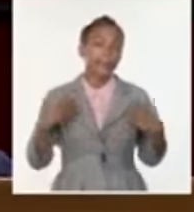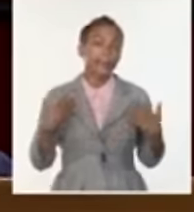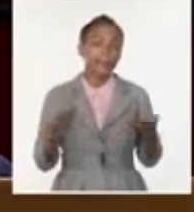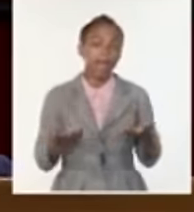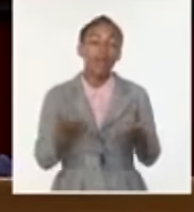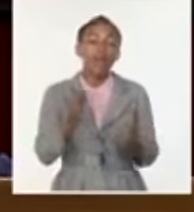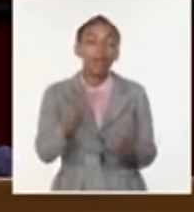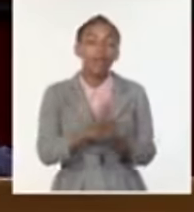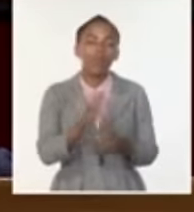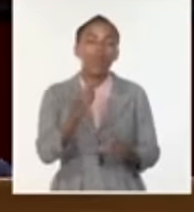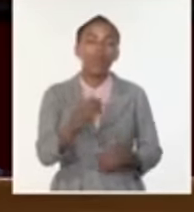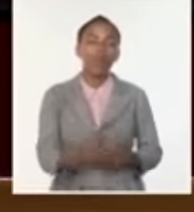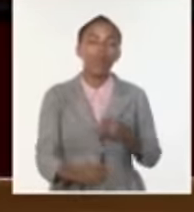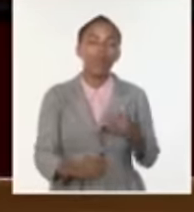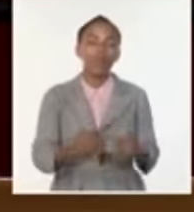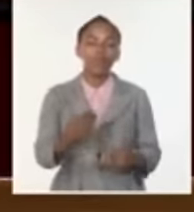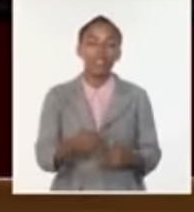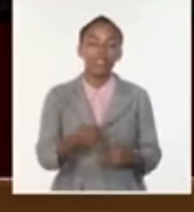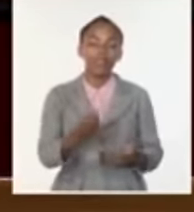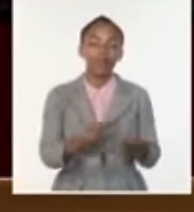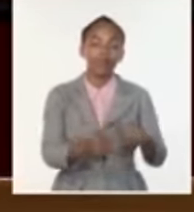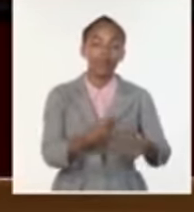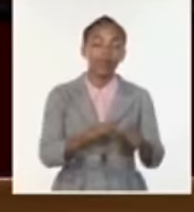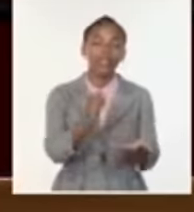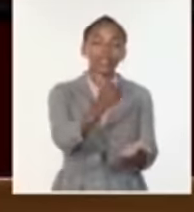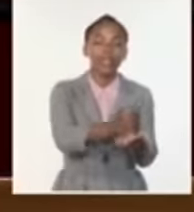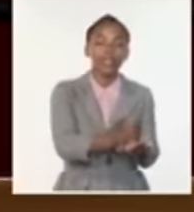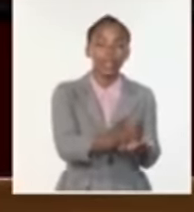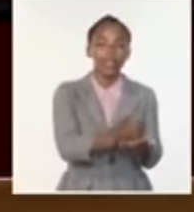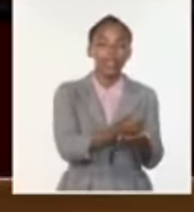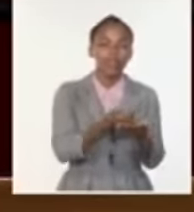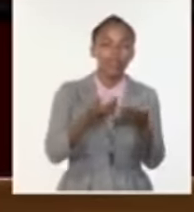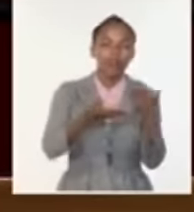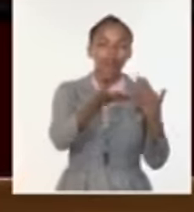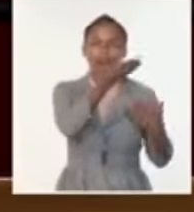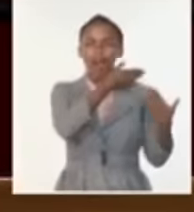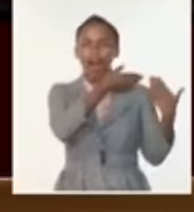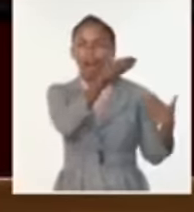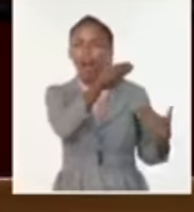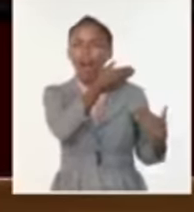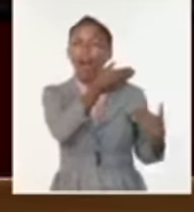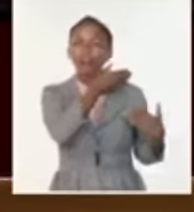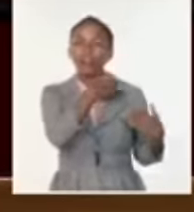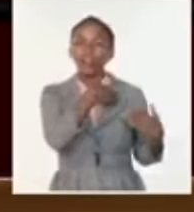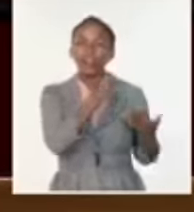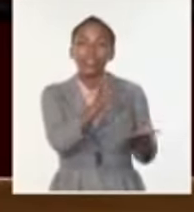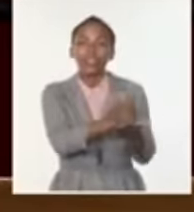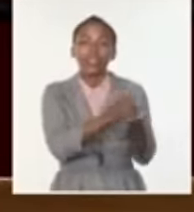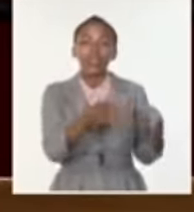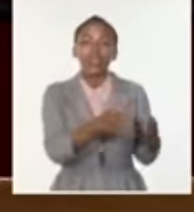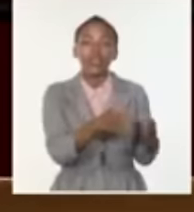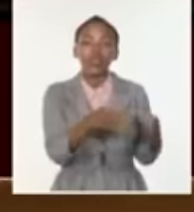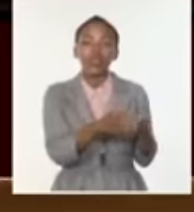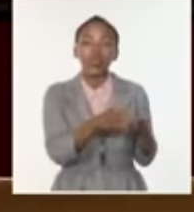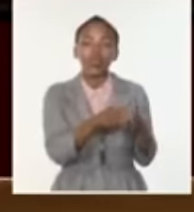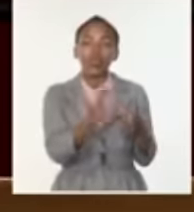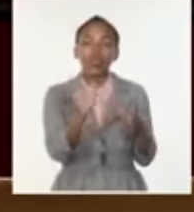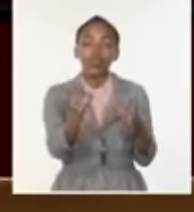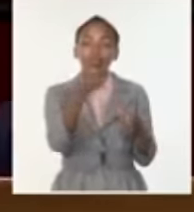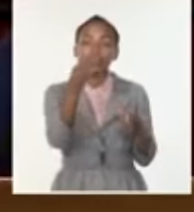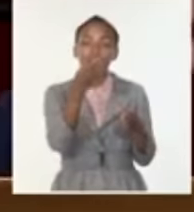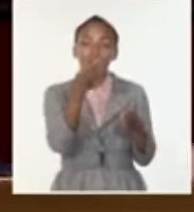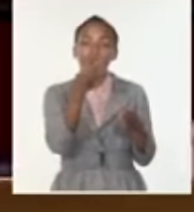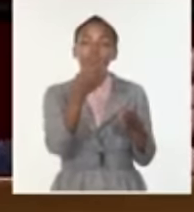proceso inversionista de la sede, que era la antigua sede del grupo del perfeccionamiento empresarial allá en el reparto